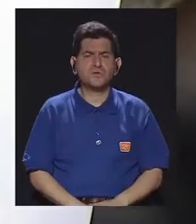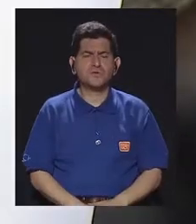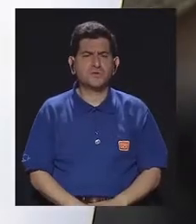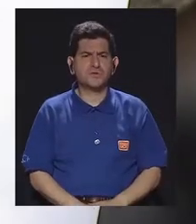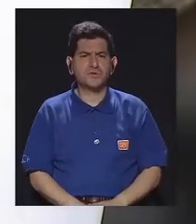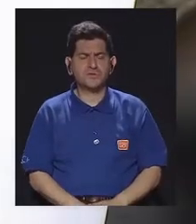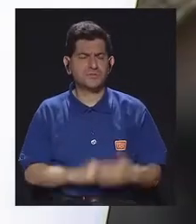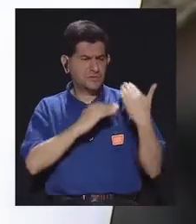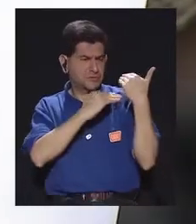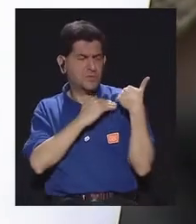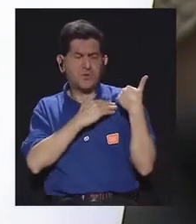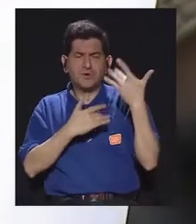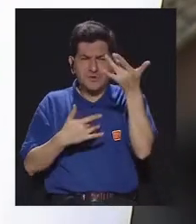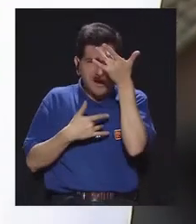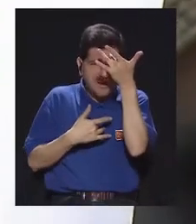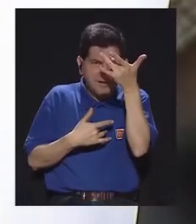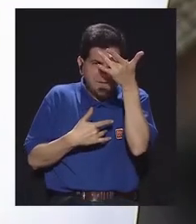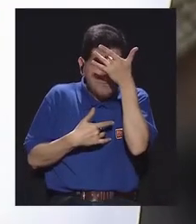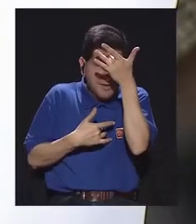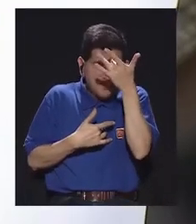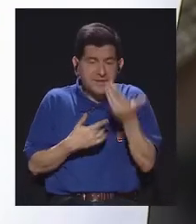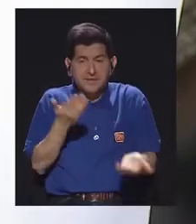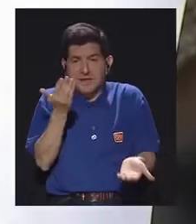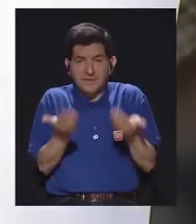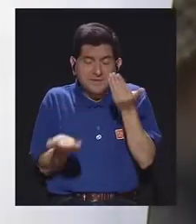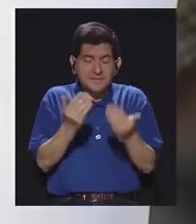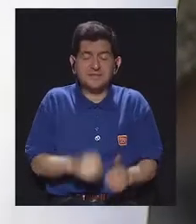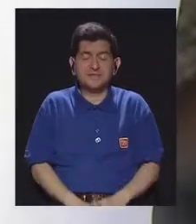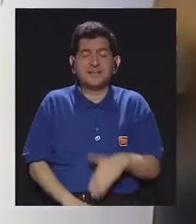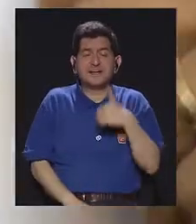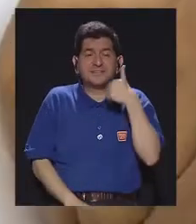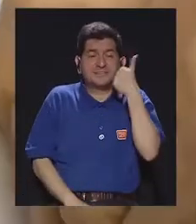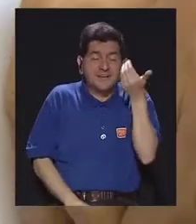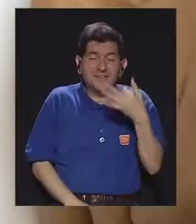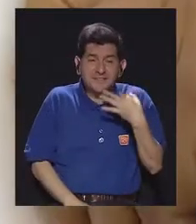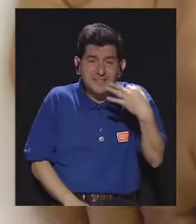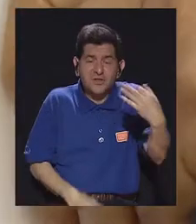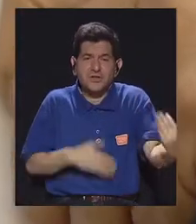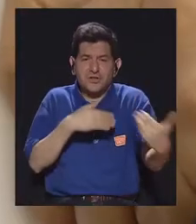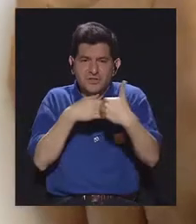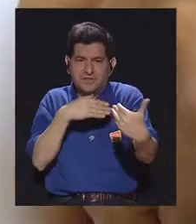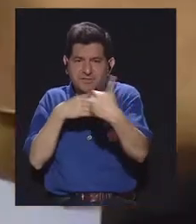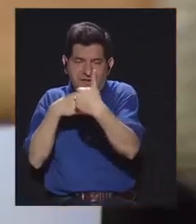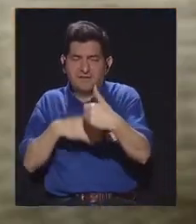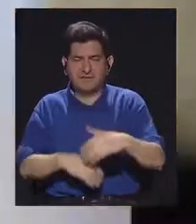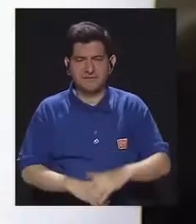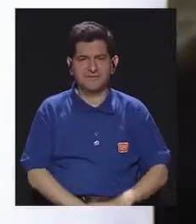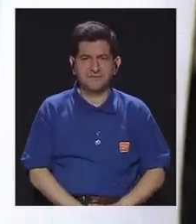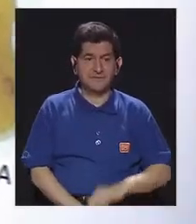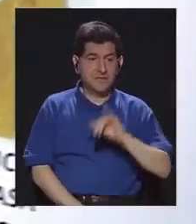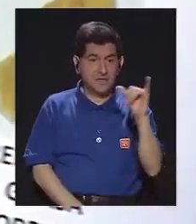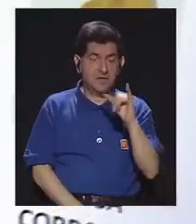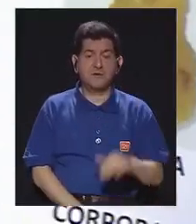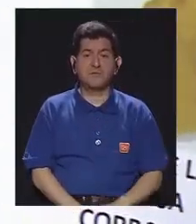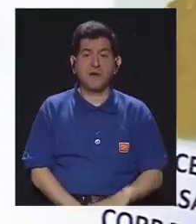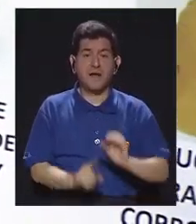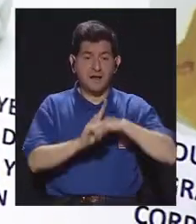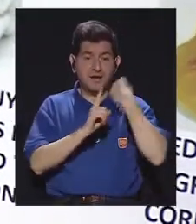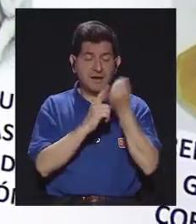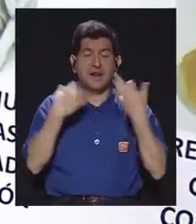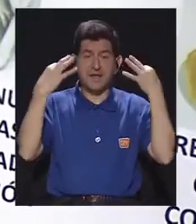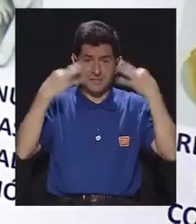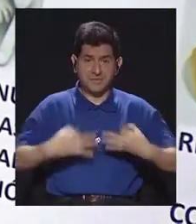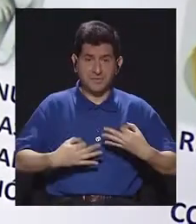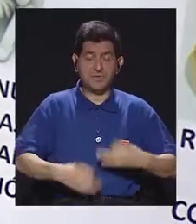para poder atacar aquellas enfermedades a las cuales somos propensos día a día. También, pues obviamente, la forma física,